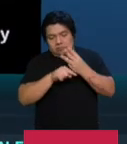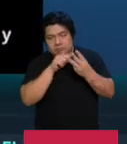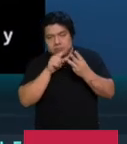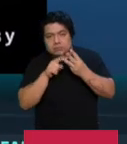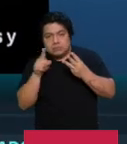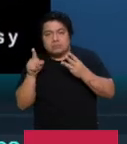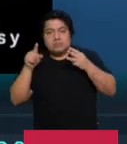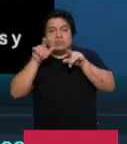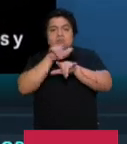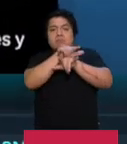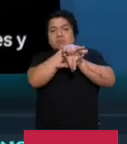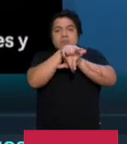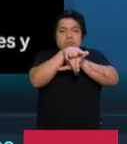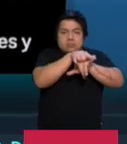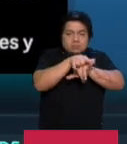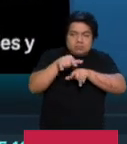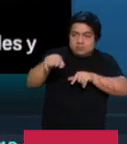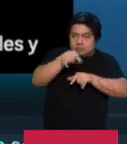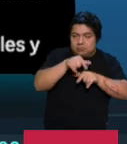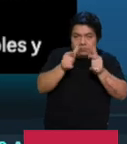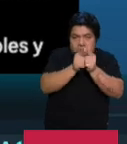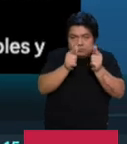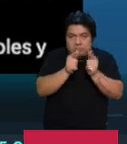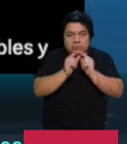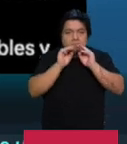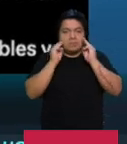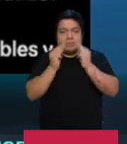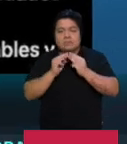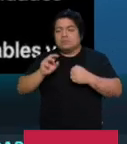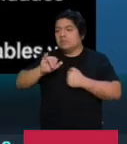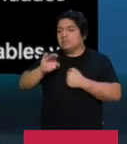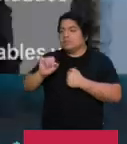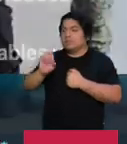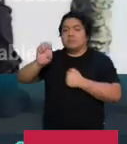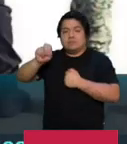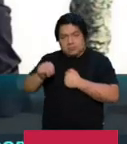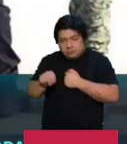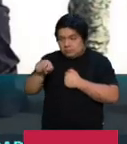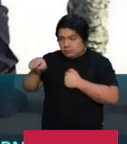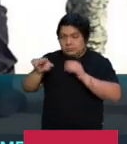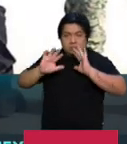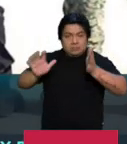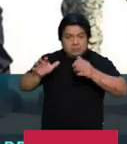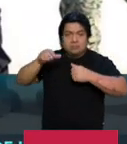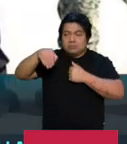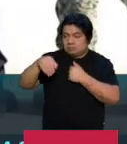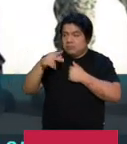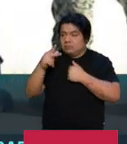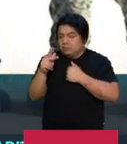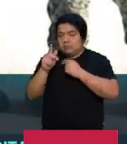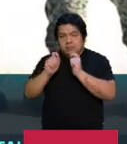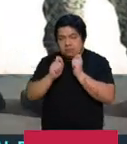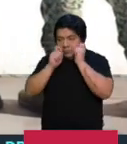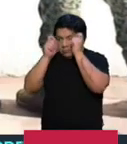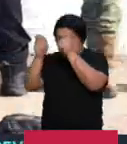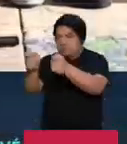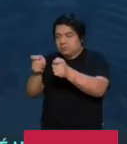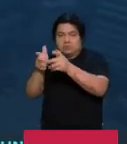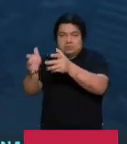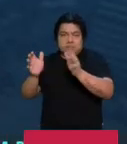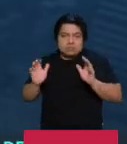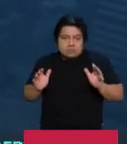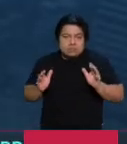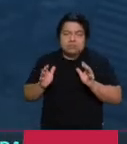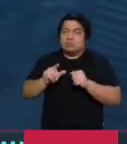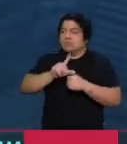adquisición de drones para una célula criminal. Jesús Emir N. fue puesto a disposición del agente del Ministerio Público